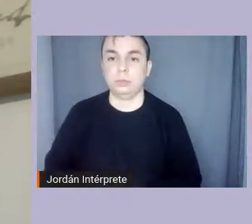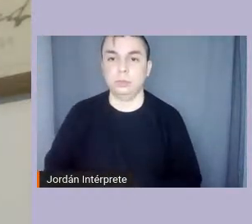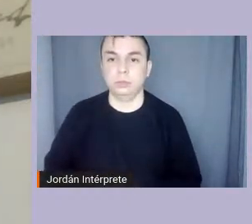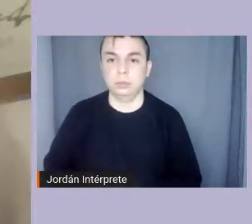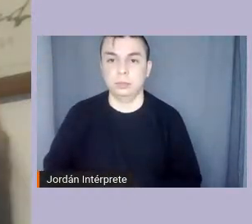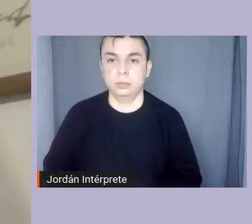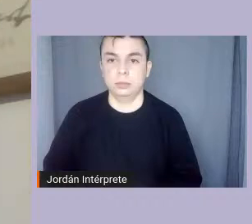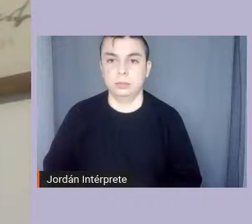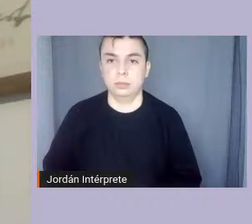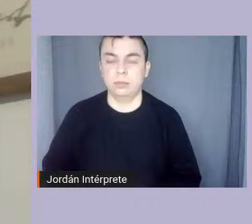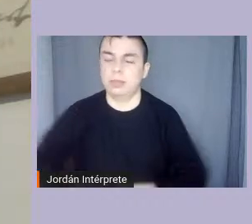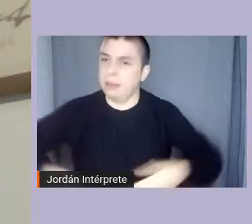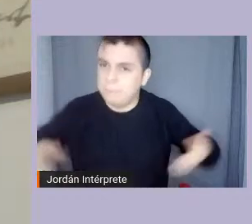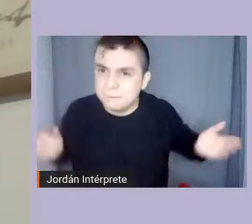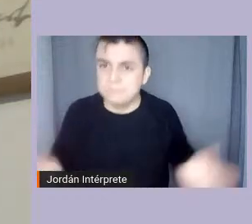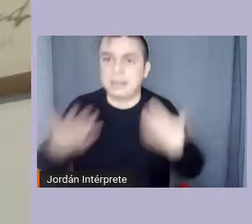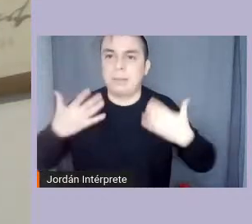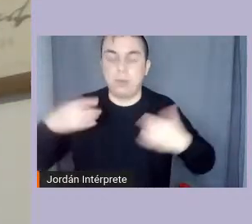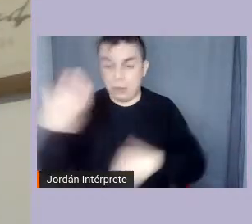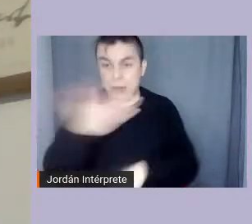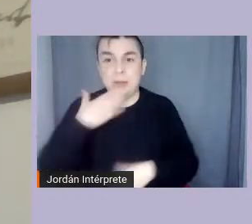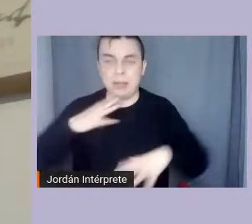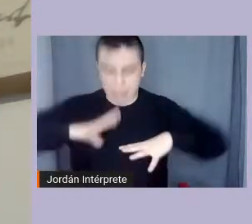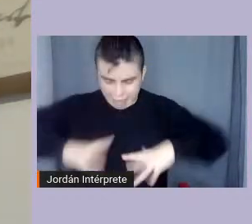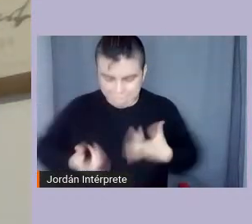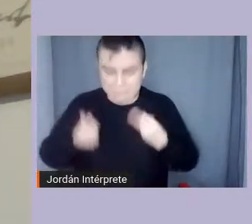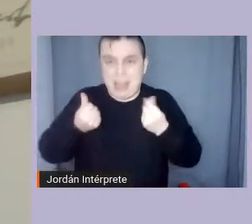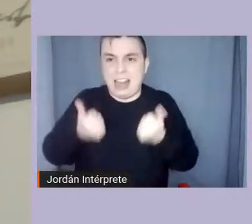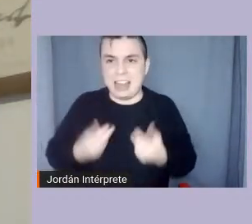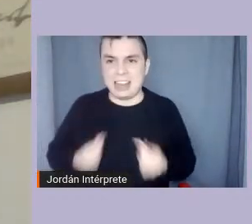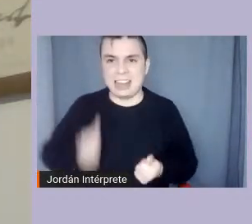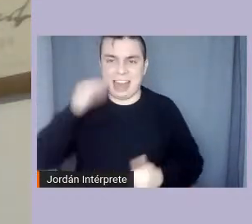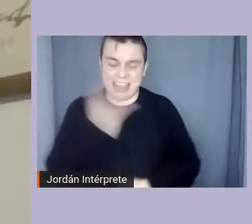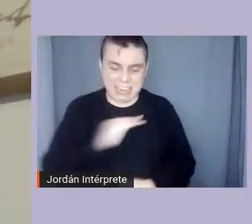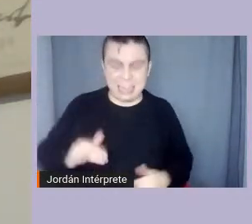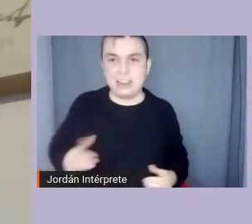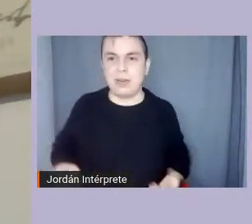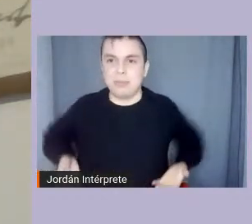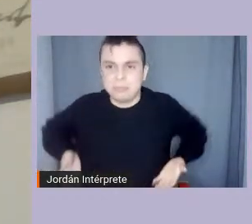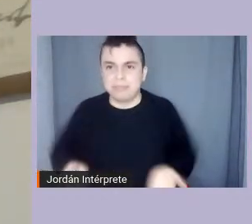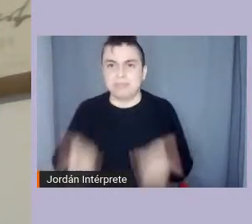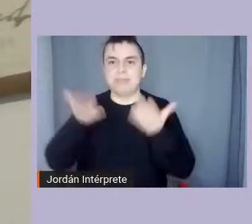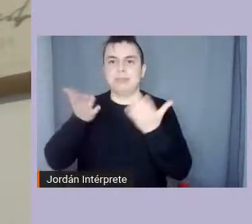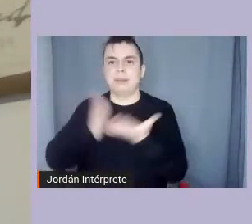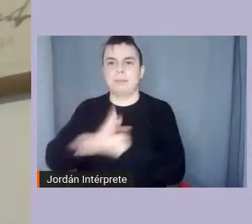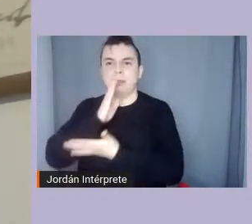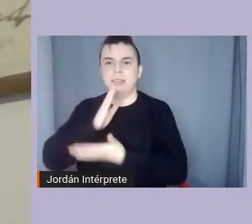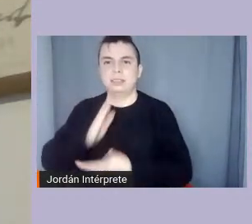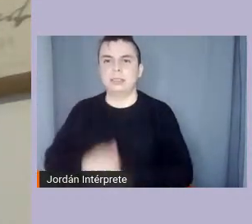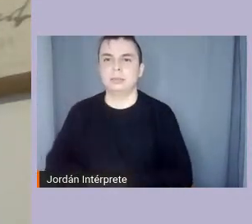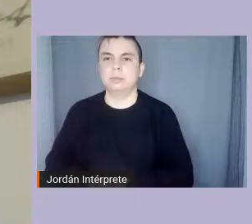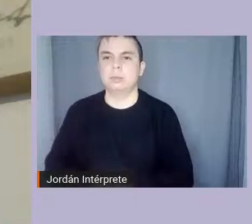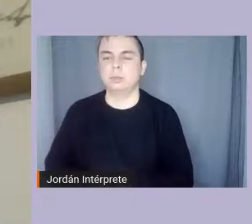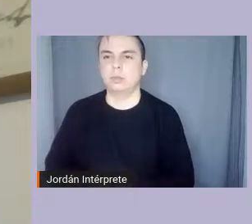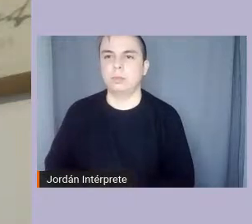sus capacidades infantiles para que comencemos. Vamos a